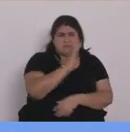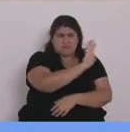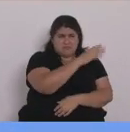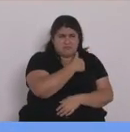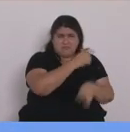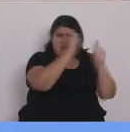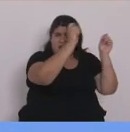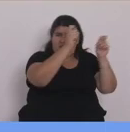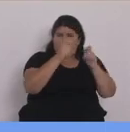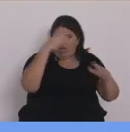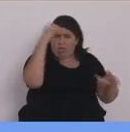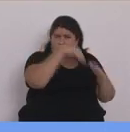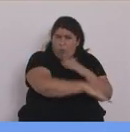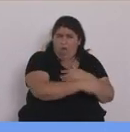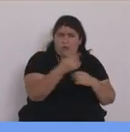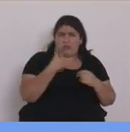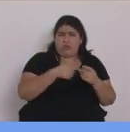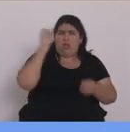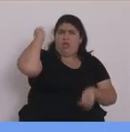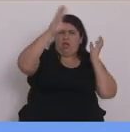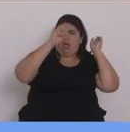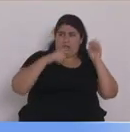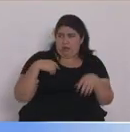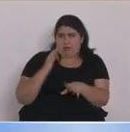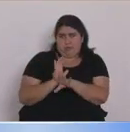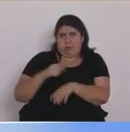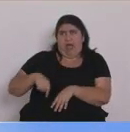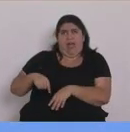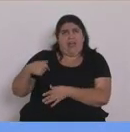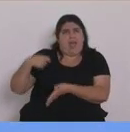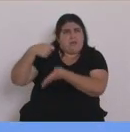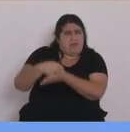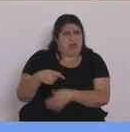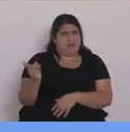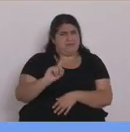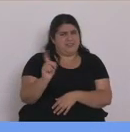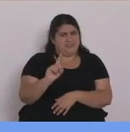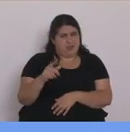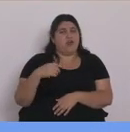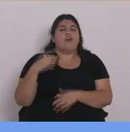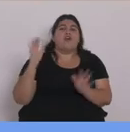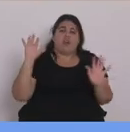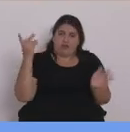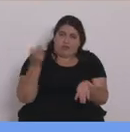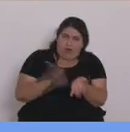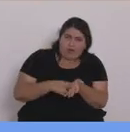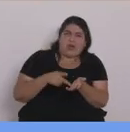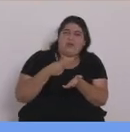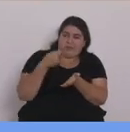y no tiren las piedras, si acá no la estamos pagando al fondo. Estamos refinanciando y